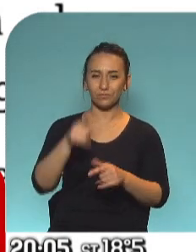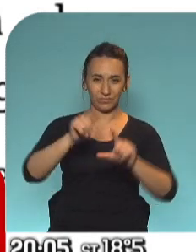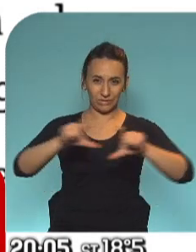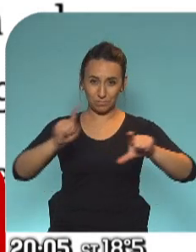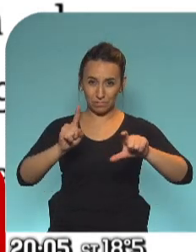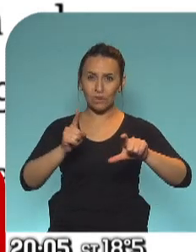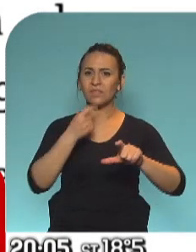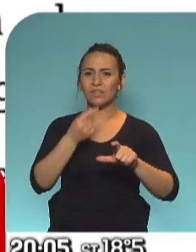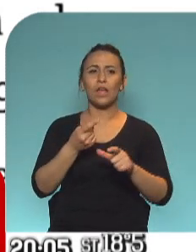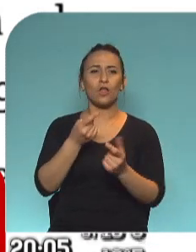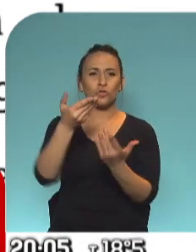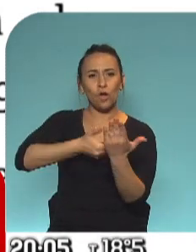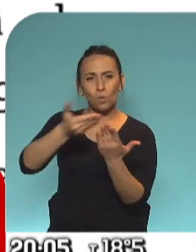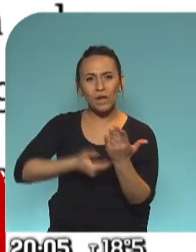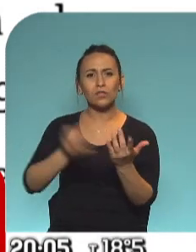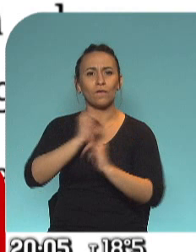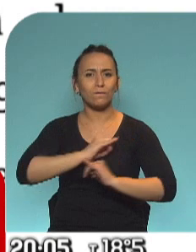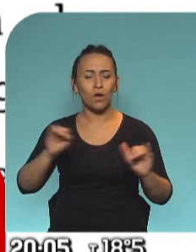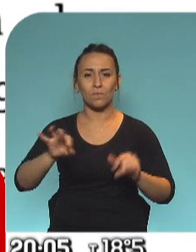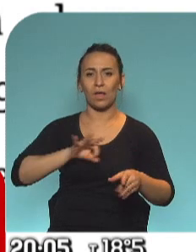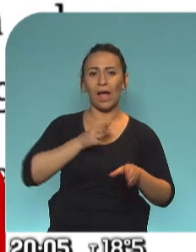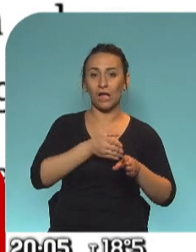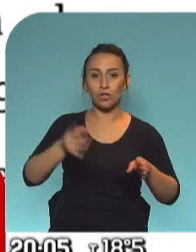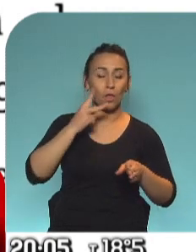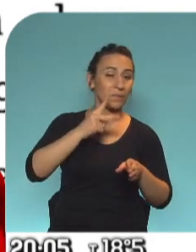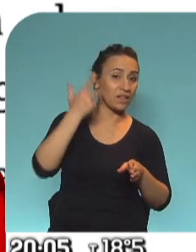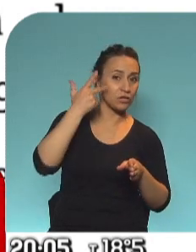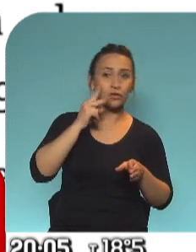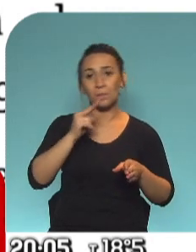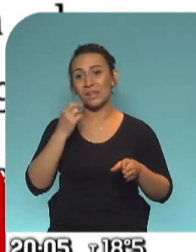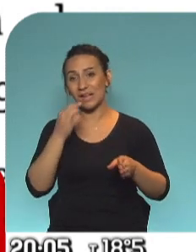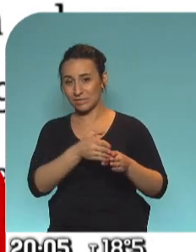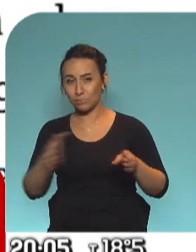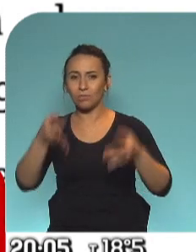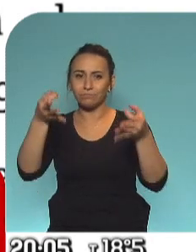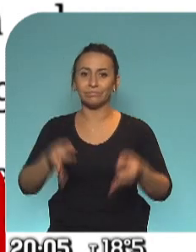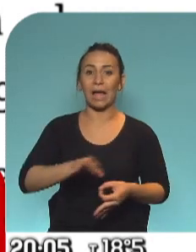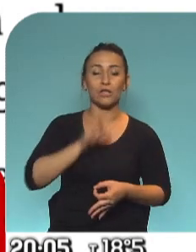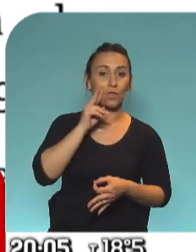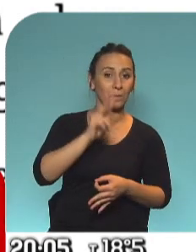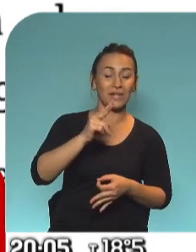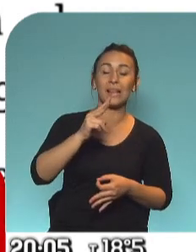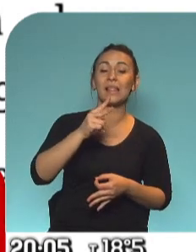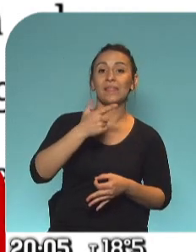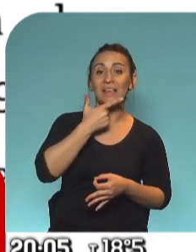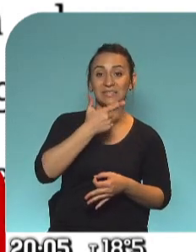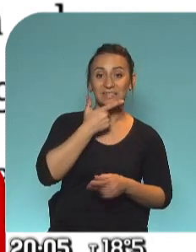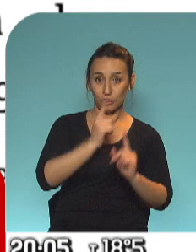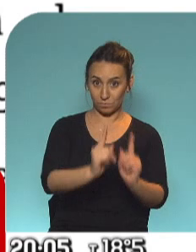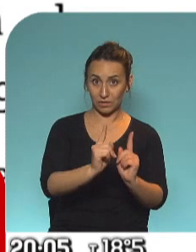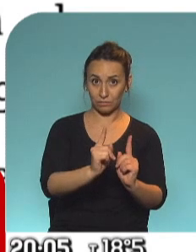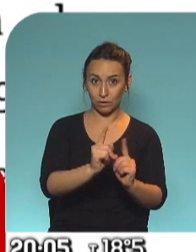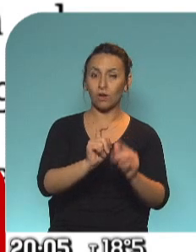informes confeccionados en los años 2018-2019. Contextualizamos, en noviembre del 2017 fue el que se produce